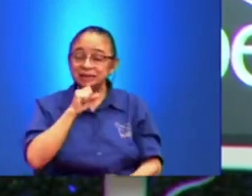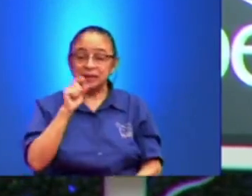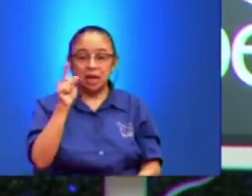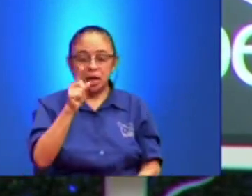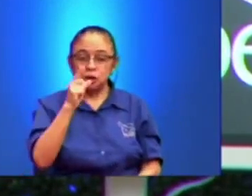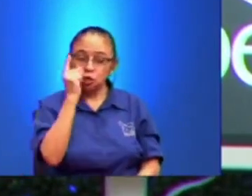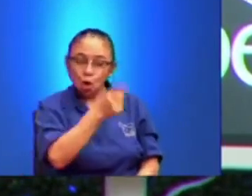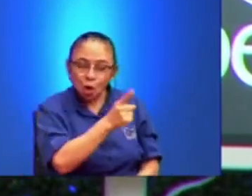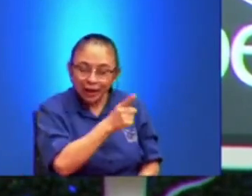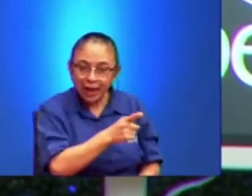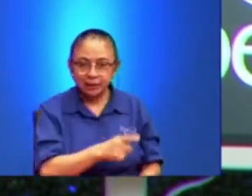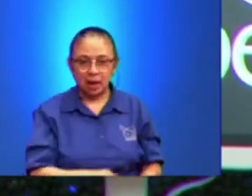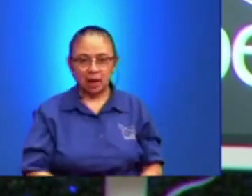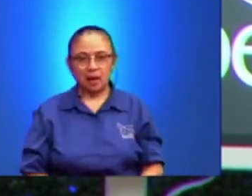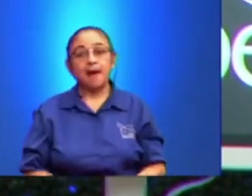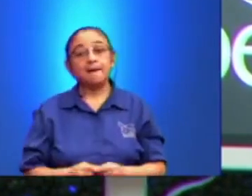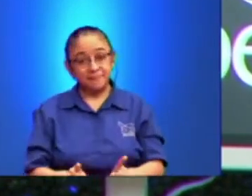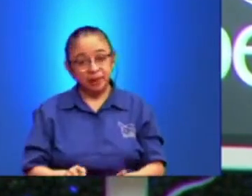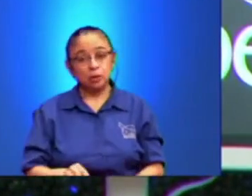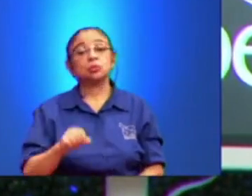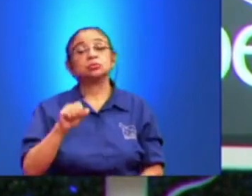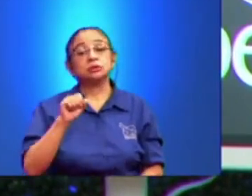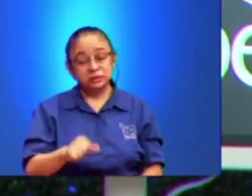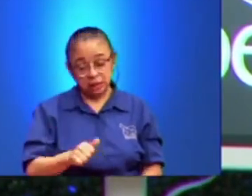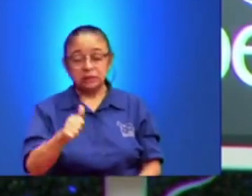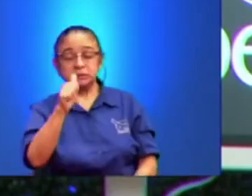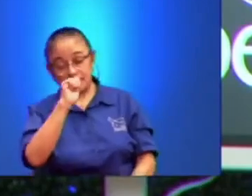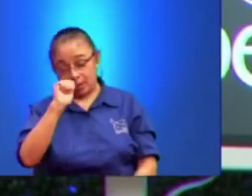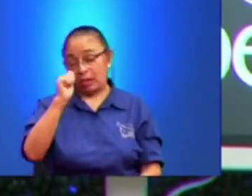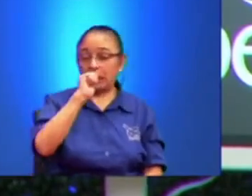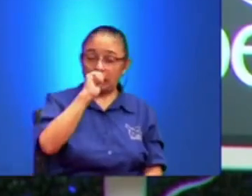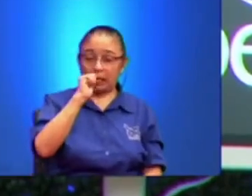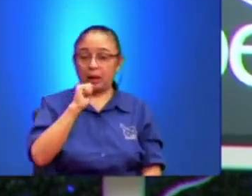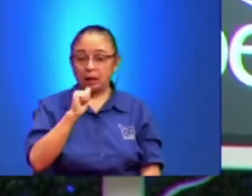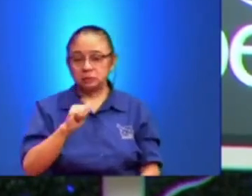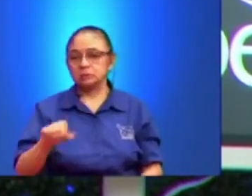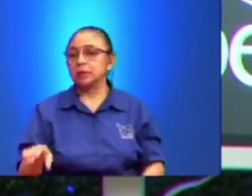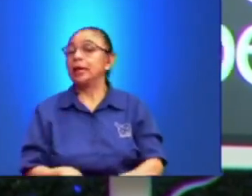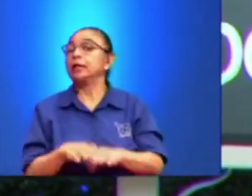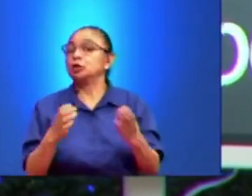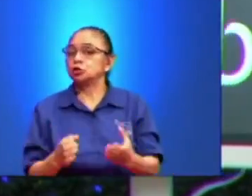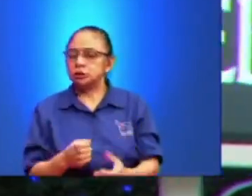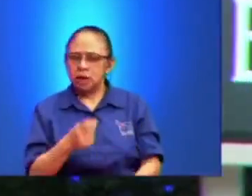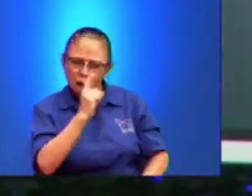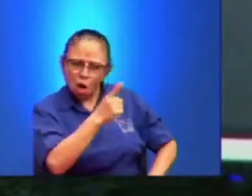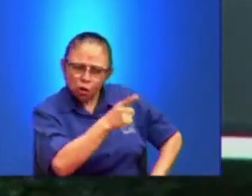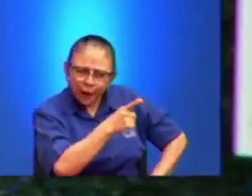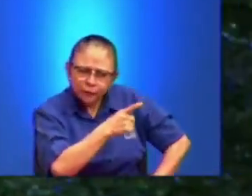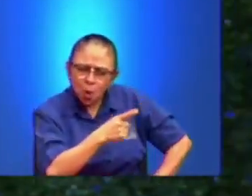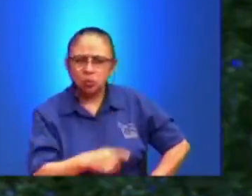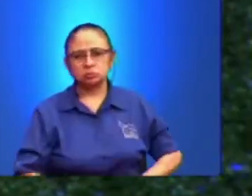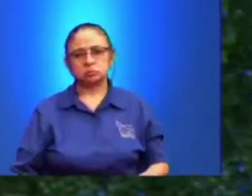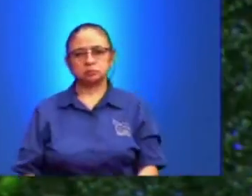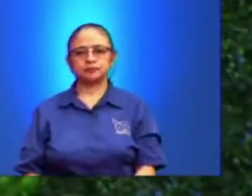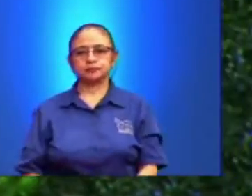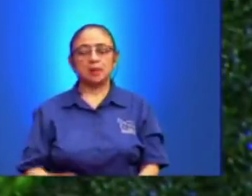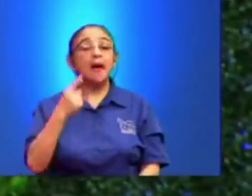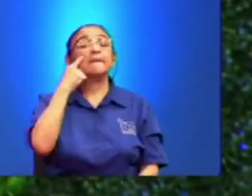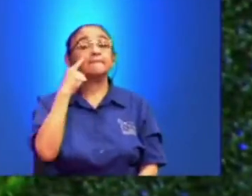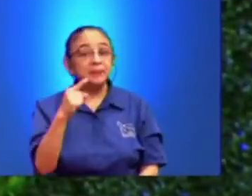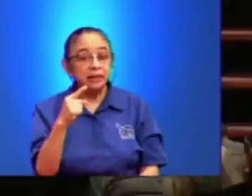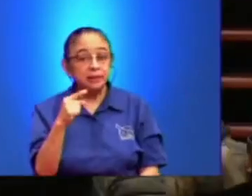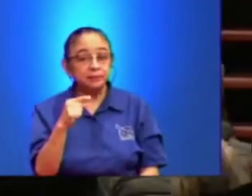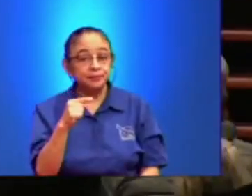rallado pero como se emborrachan lento se les pasó el trailer apostólico y entonces vemos que aquí ahí mire